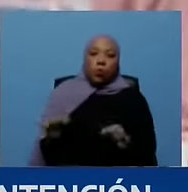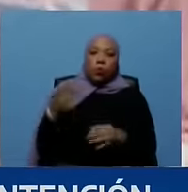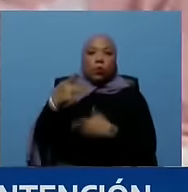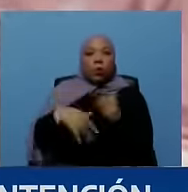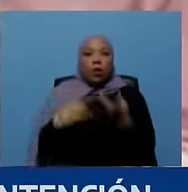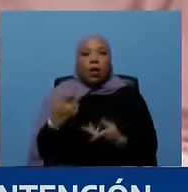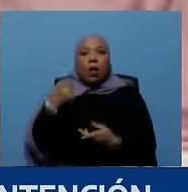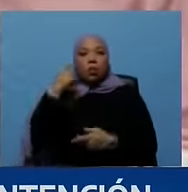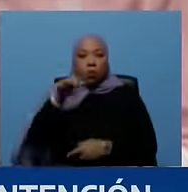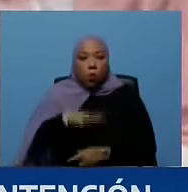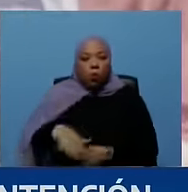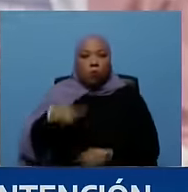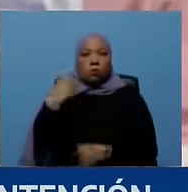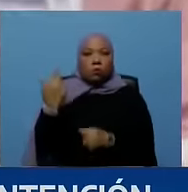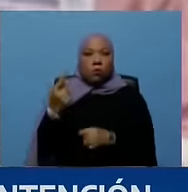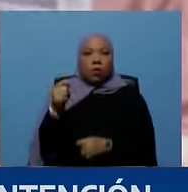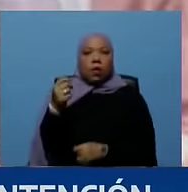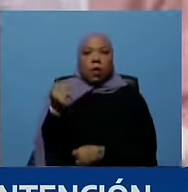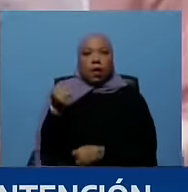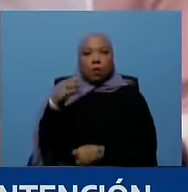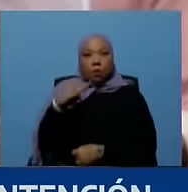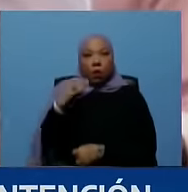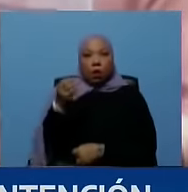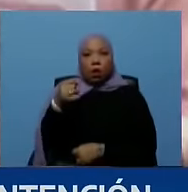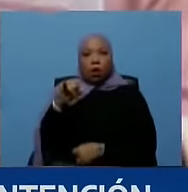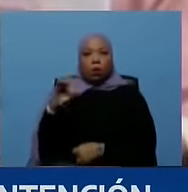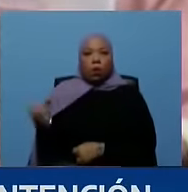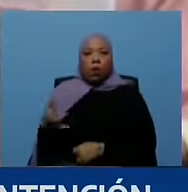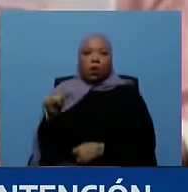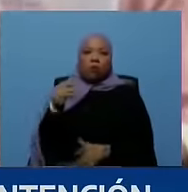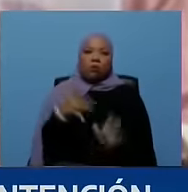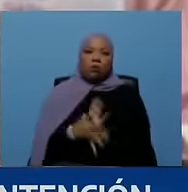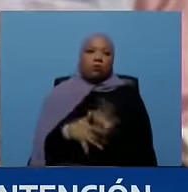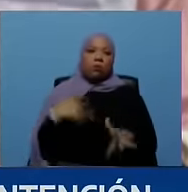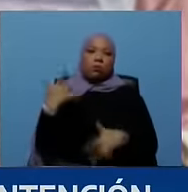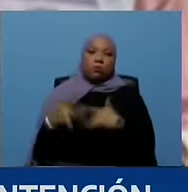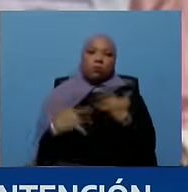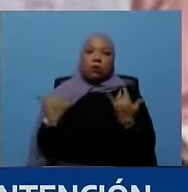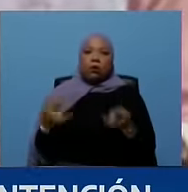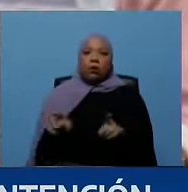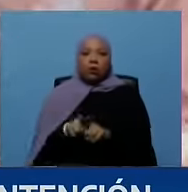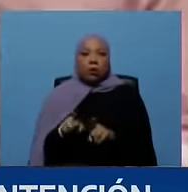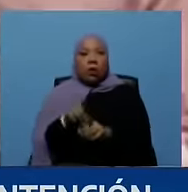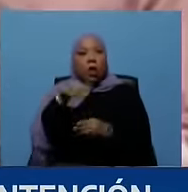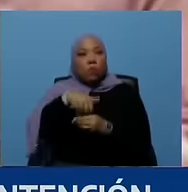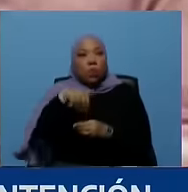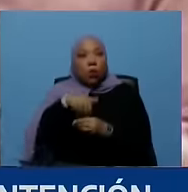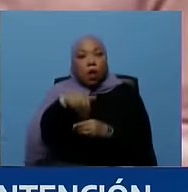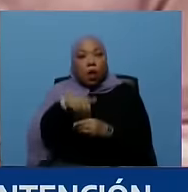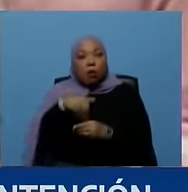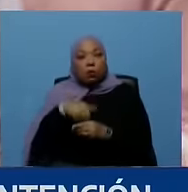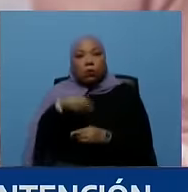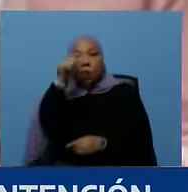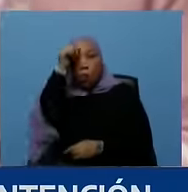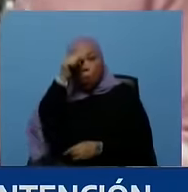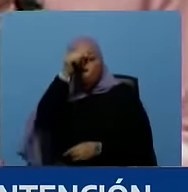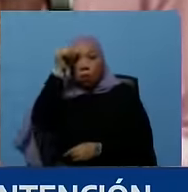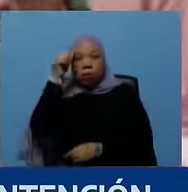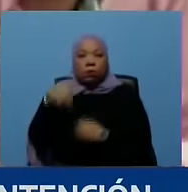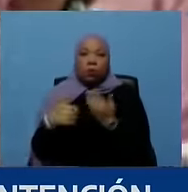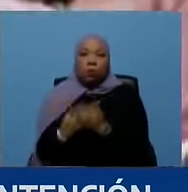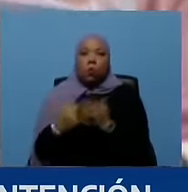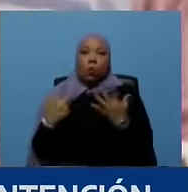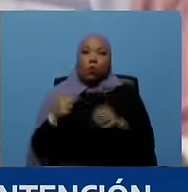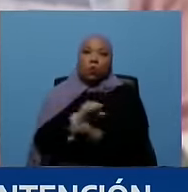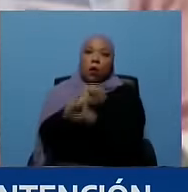Los Tacariguas, ese nombre suena bonito, Lago Los Tacariguas, va a votar el domingo desde las 8 de la